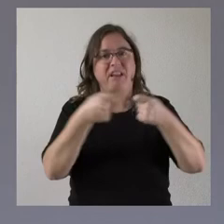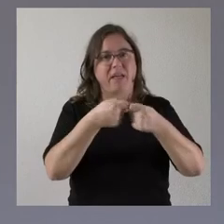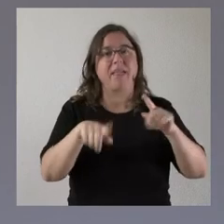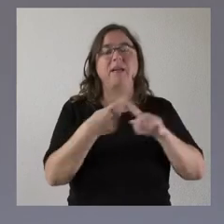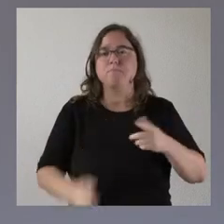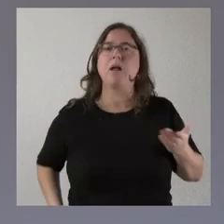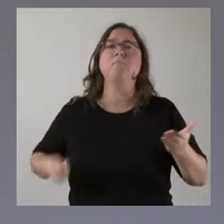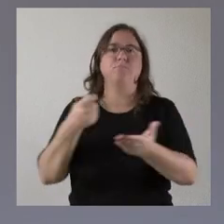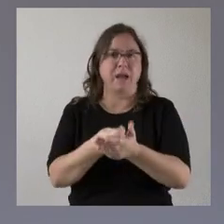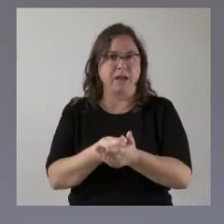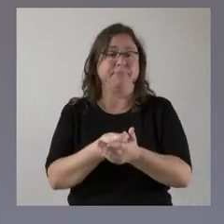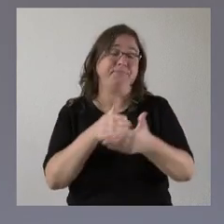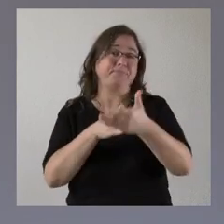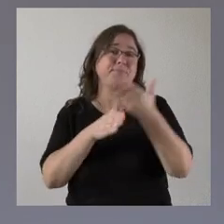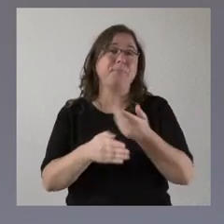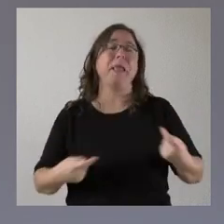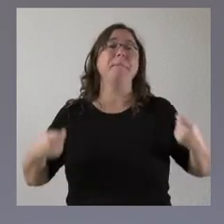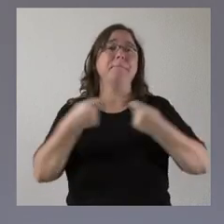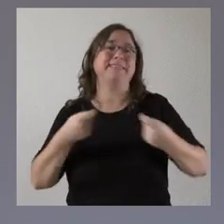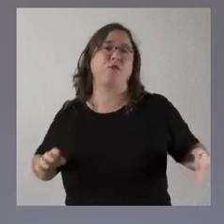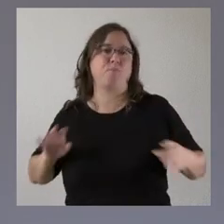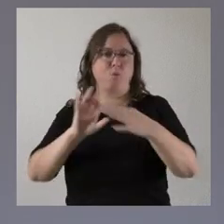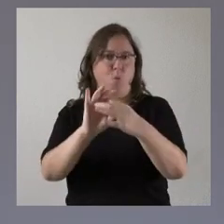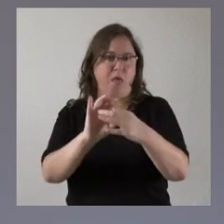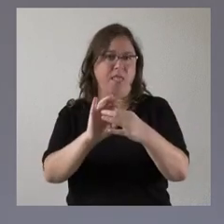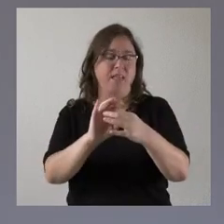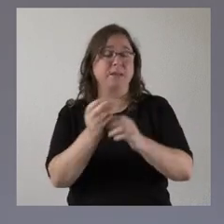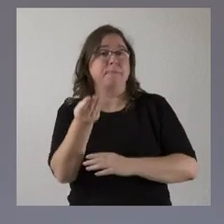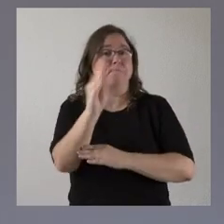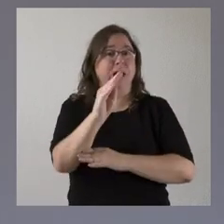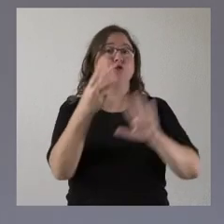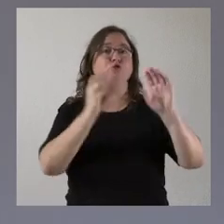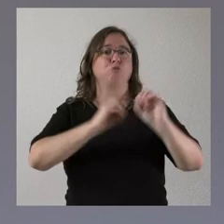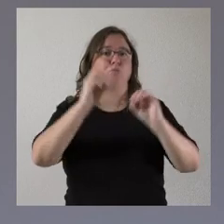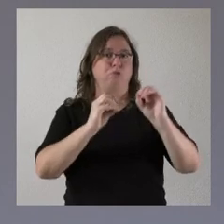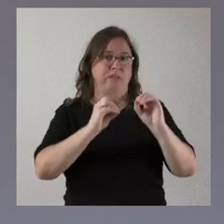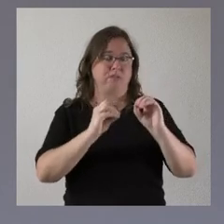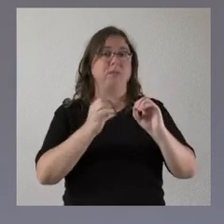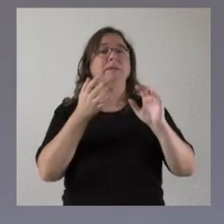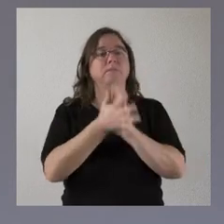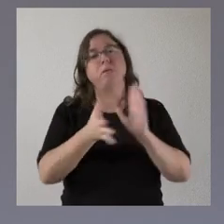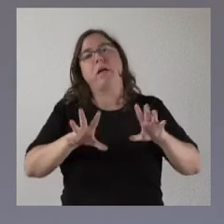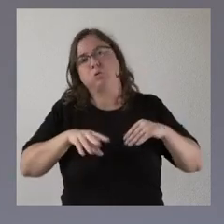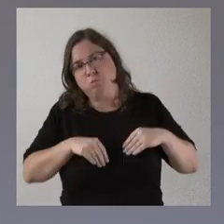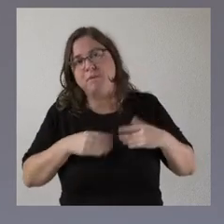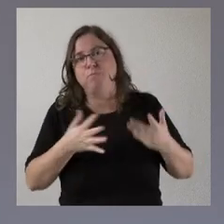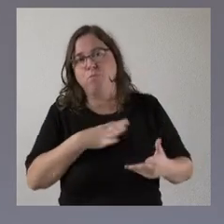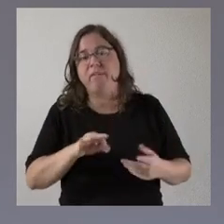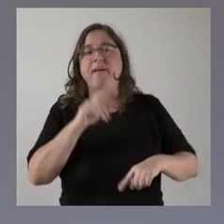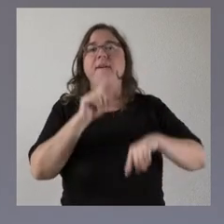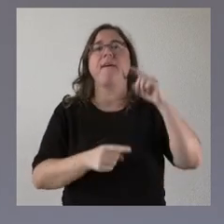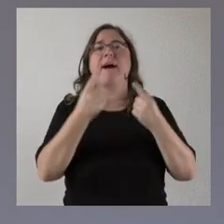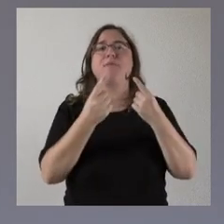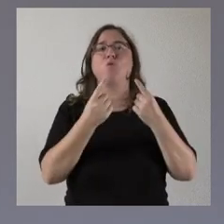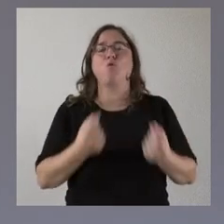se pagan a través de la prestación vinculada un 8% de manera que se puedan asumir de derivados determinados